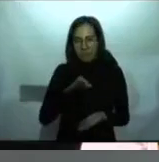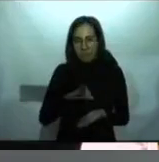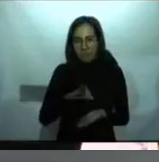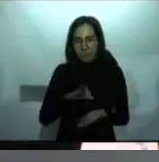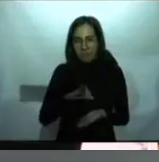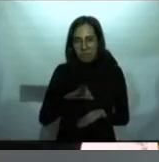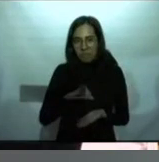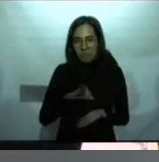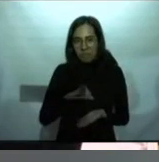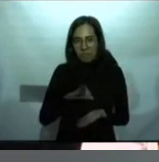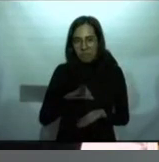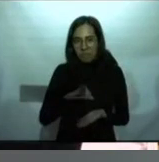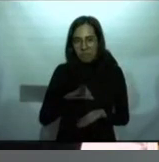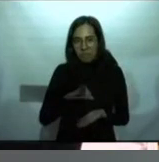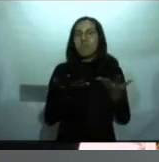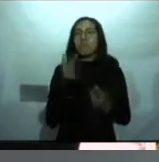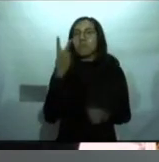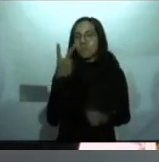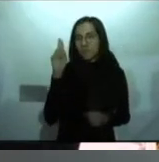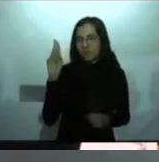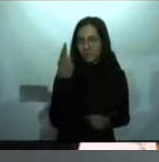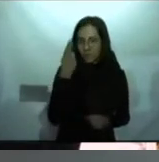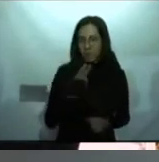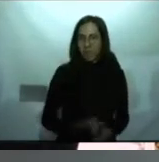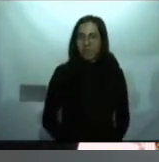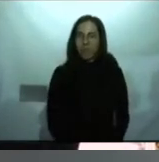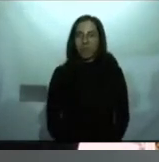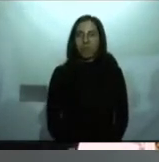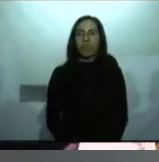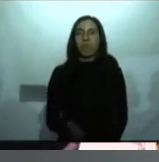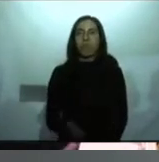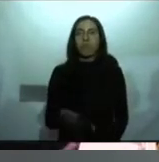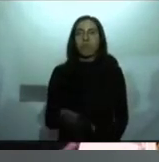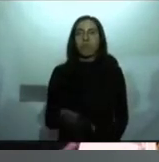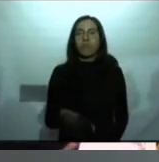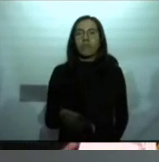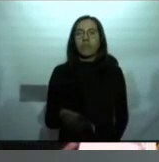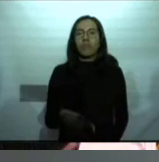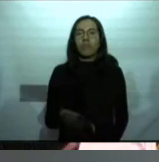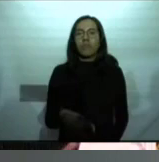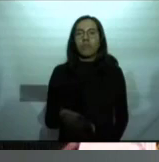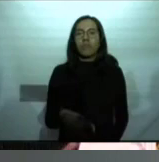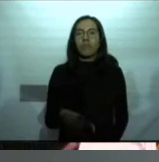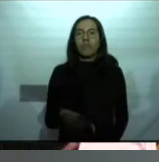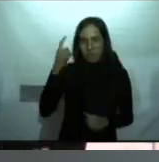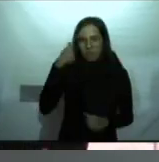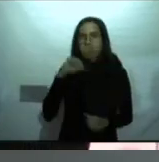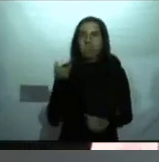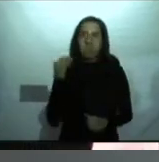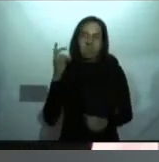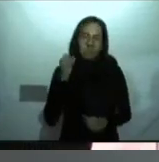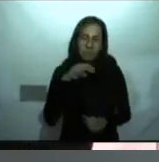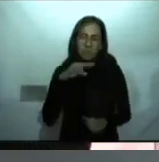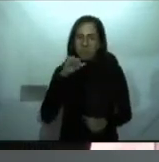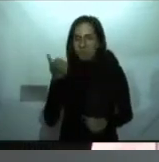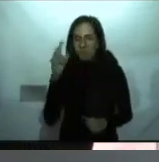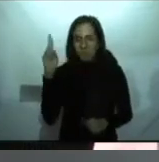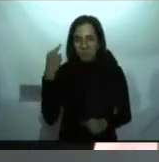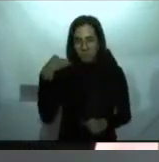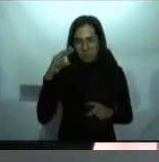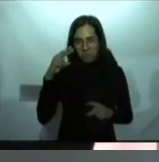públicas. La Rosario Castellanos y la Universidad de la Salud, para enseñar enfermería y